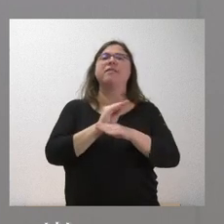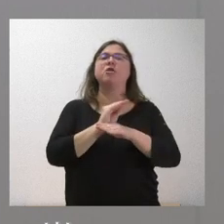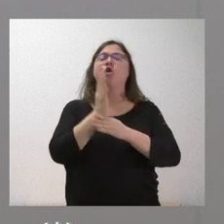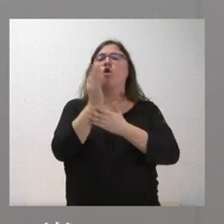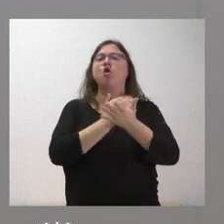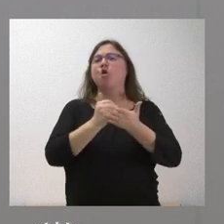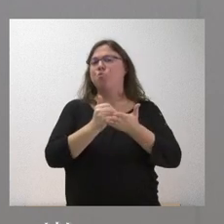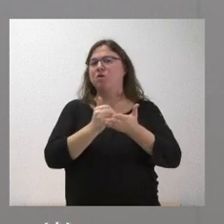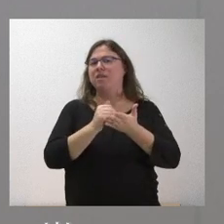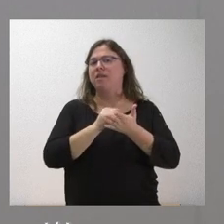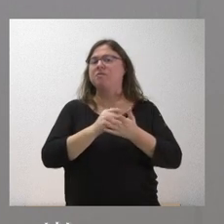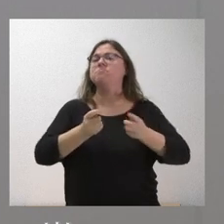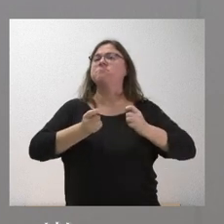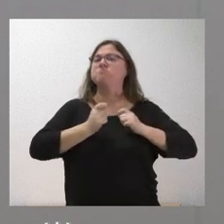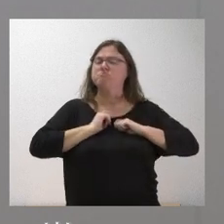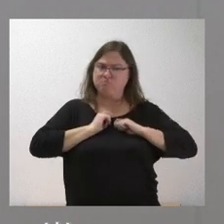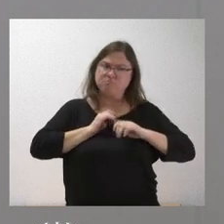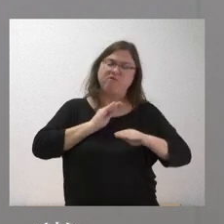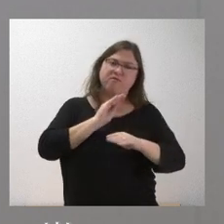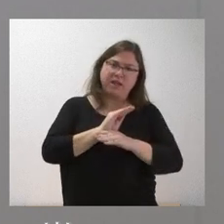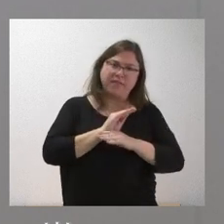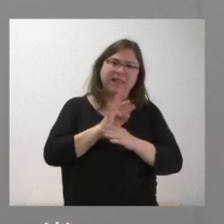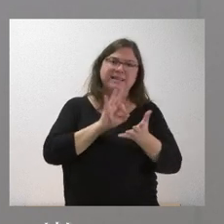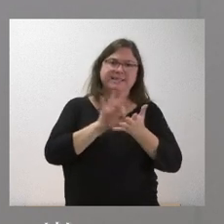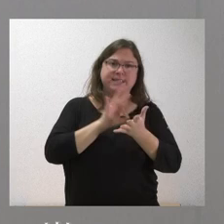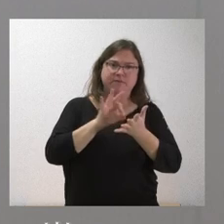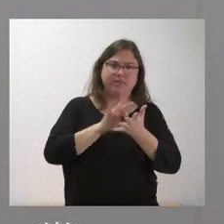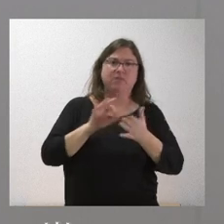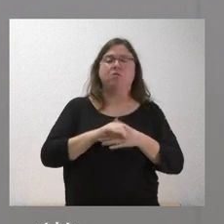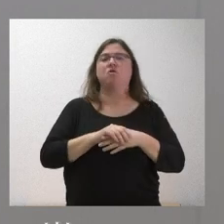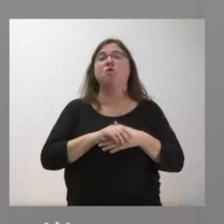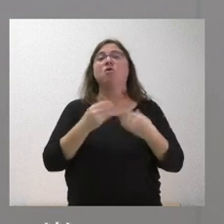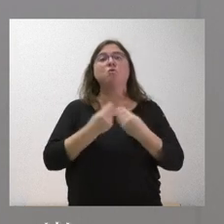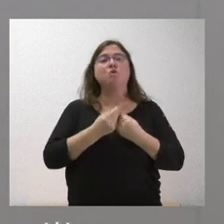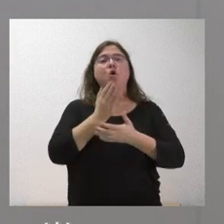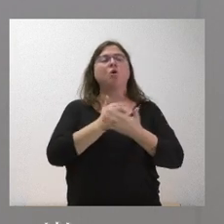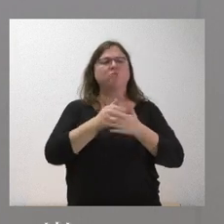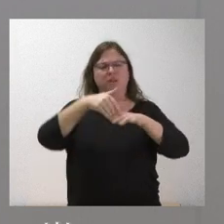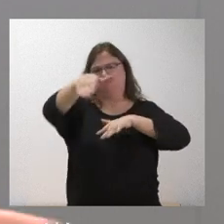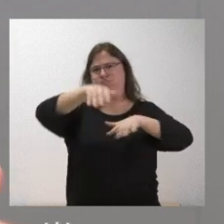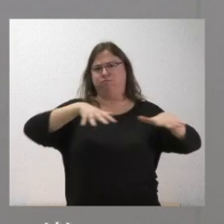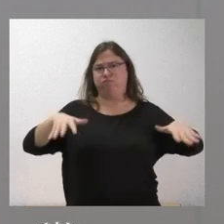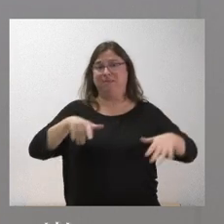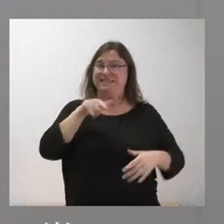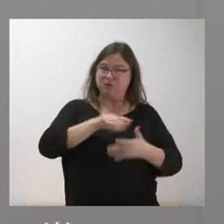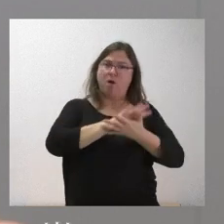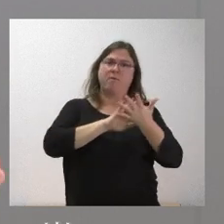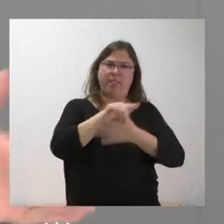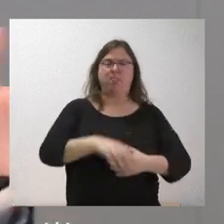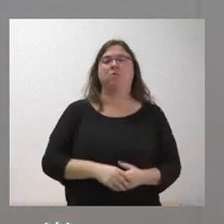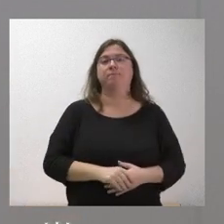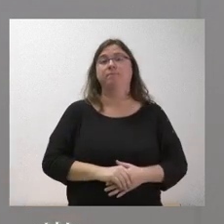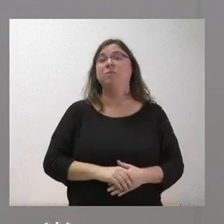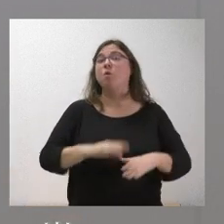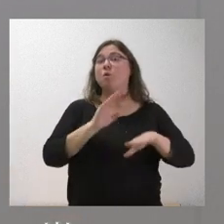autónomas que nos permita financiar estos servicios adecuadamente en una comunidad que tiene dispersión en el territorio de esto es lo que estamos hablando por